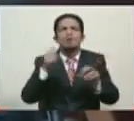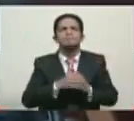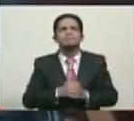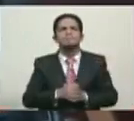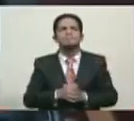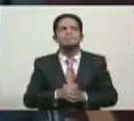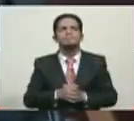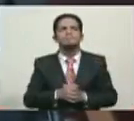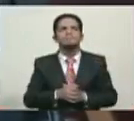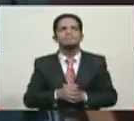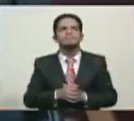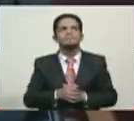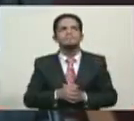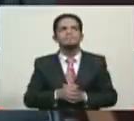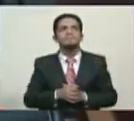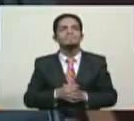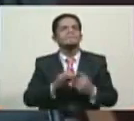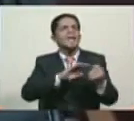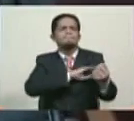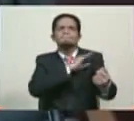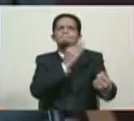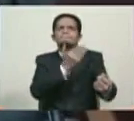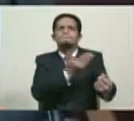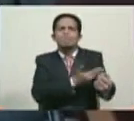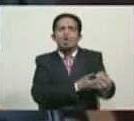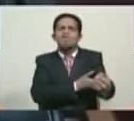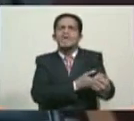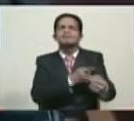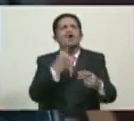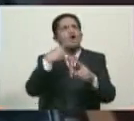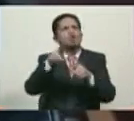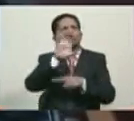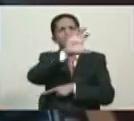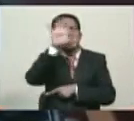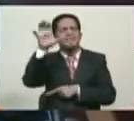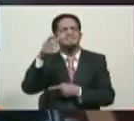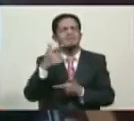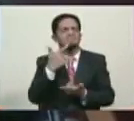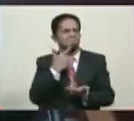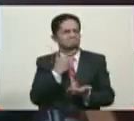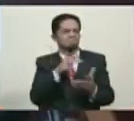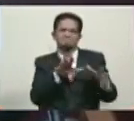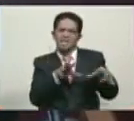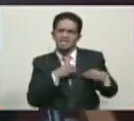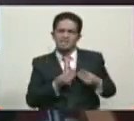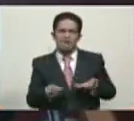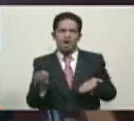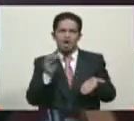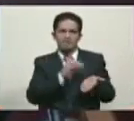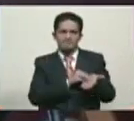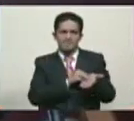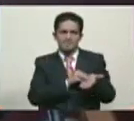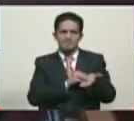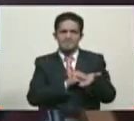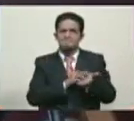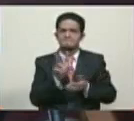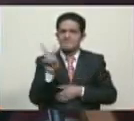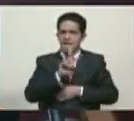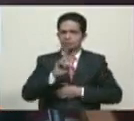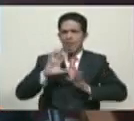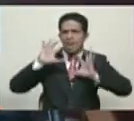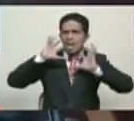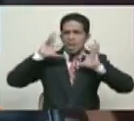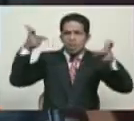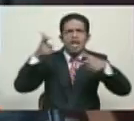poder neoliberal jamás aceptaron que por segunda vez en su historia el pueblo venezolano se alzara en gritos